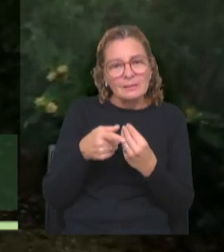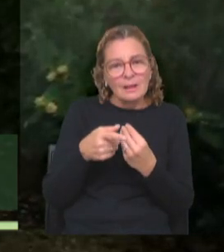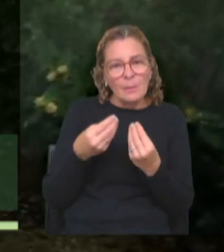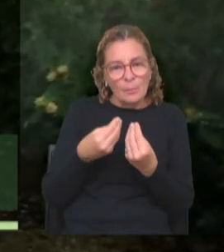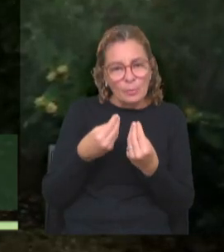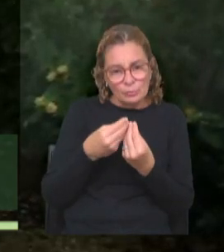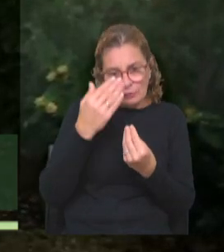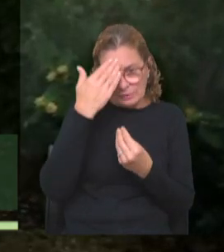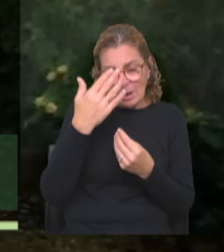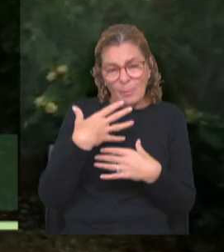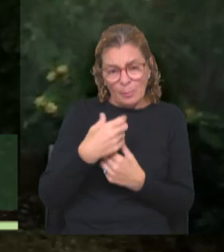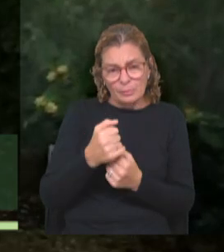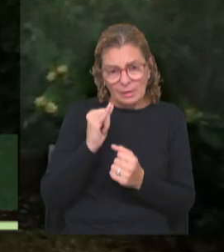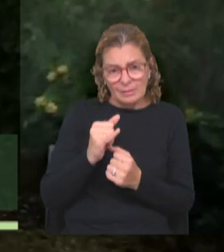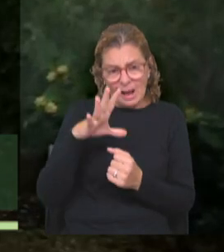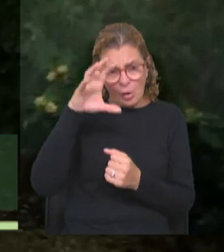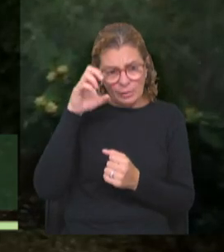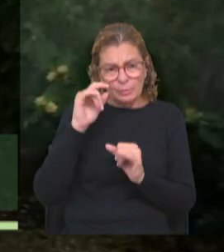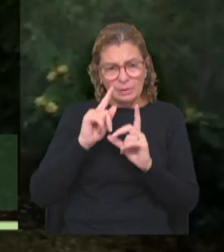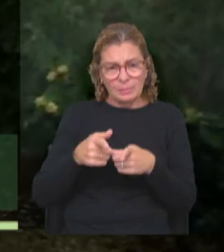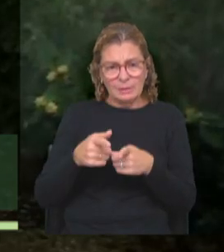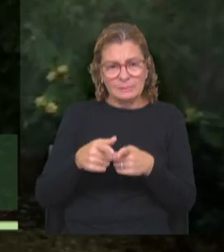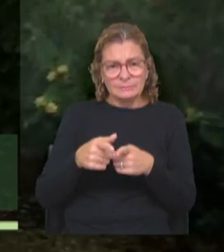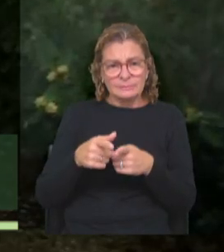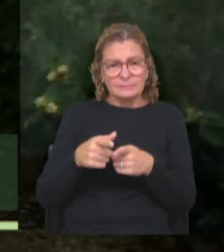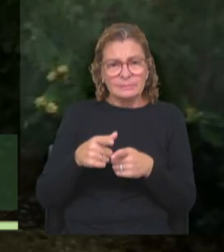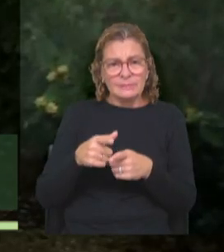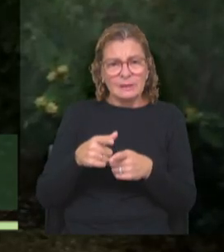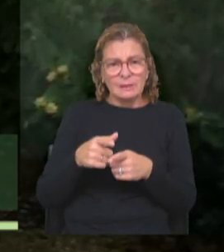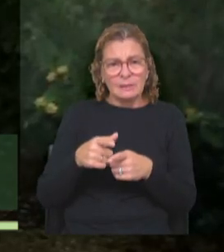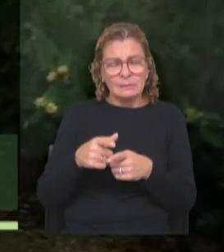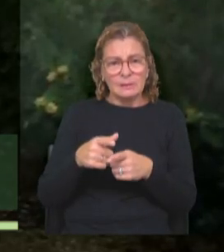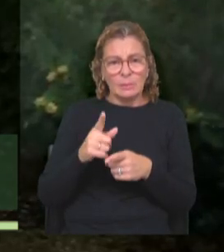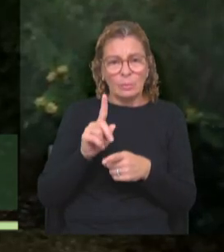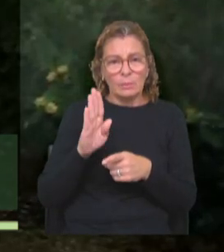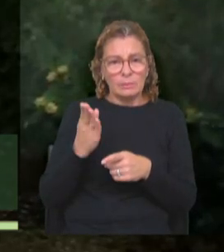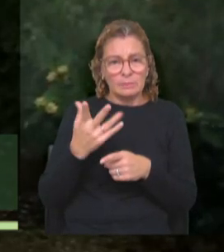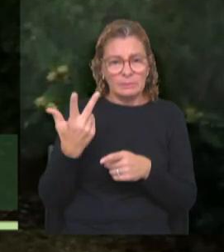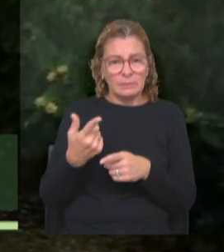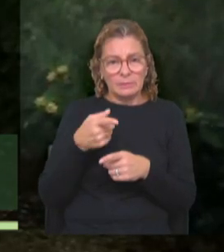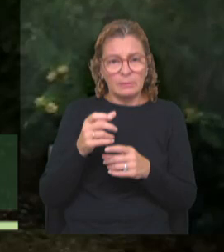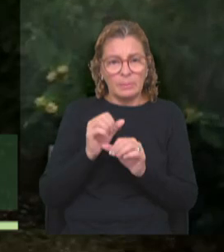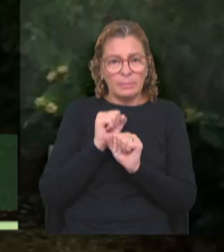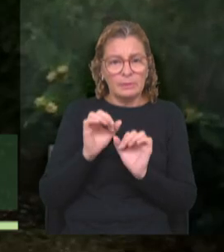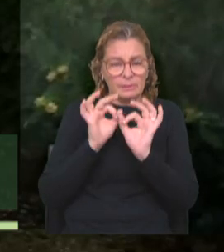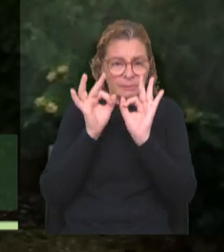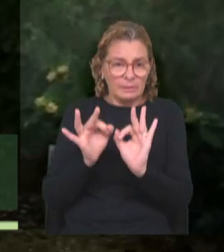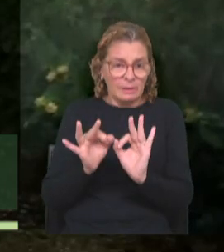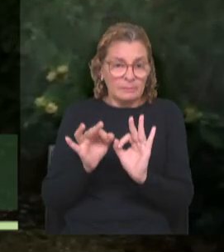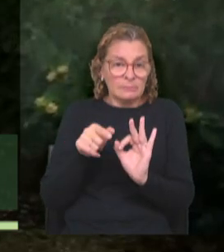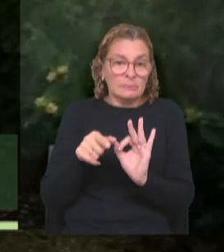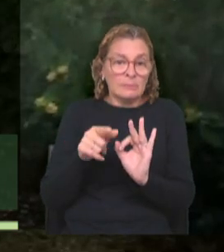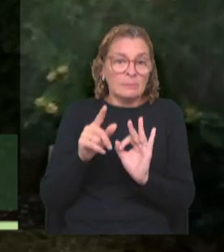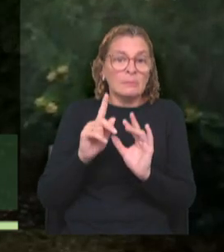mayoría del Frente Amplio que lo apoya, recordemos que hay también un poder de veto de un tercio, eso podría llegar a suceder y también